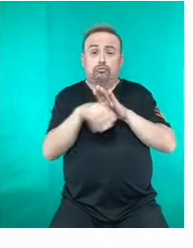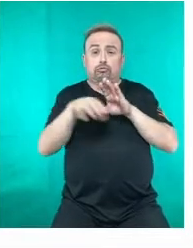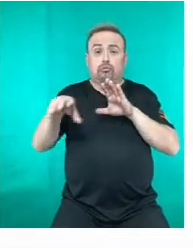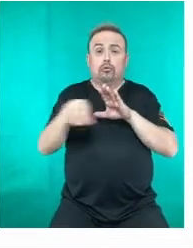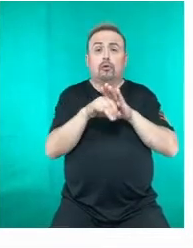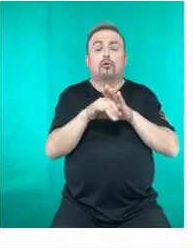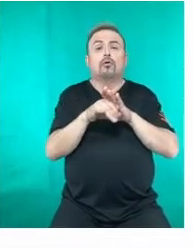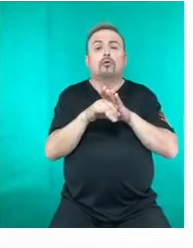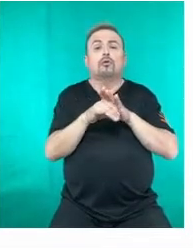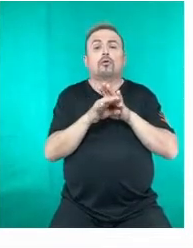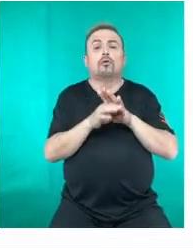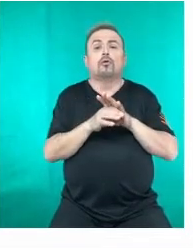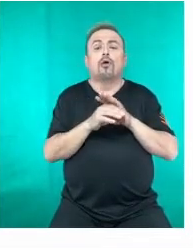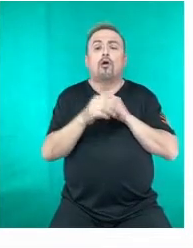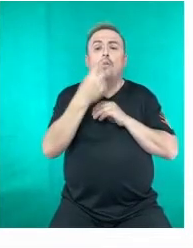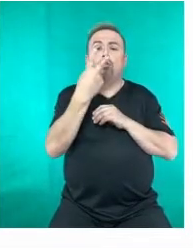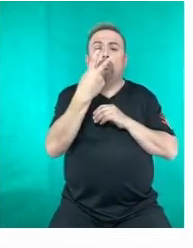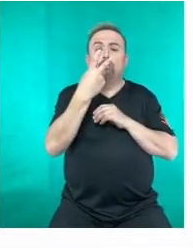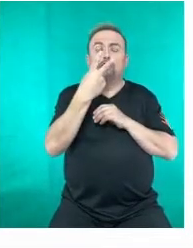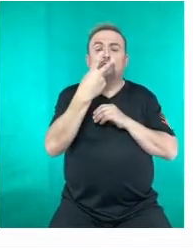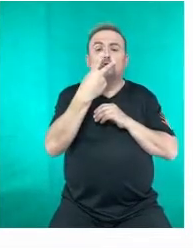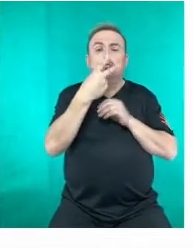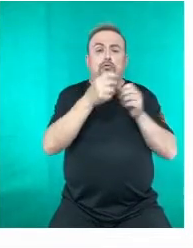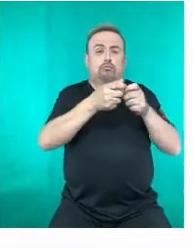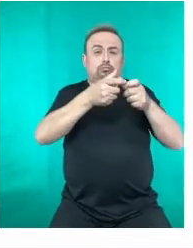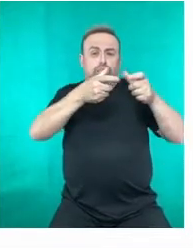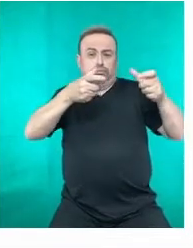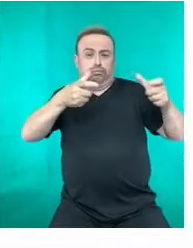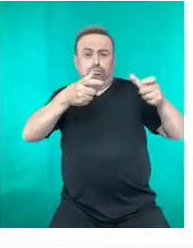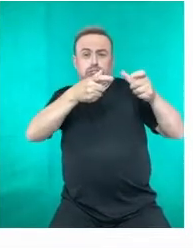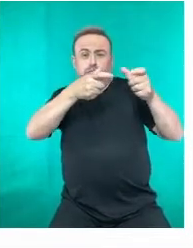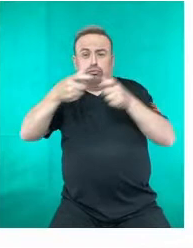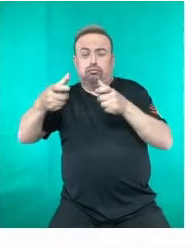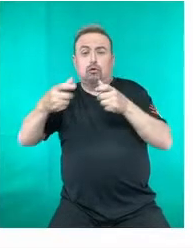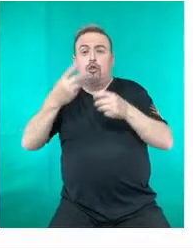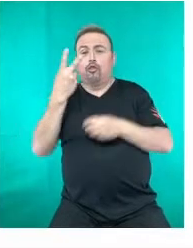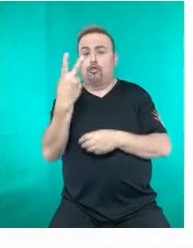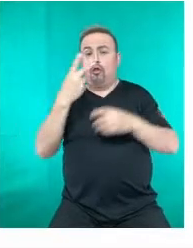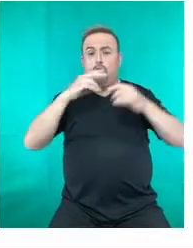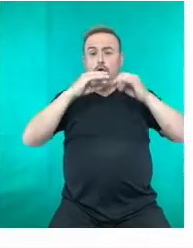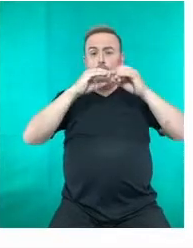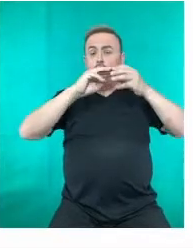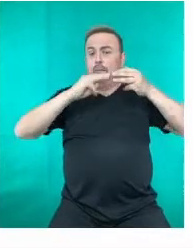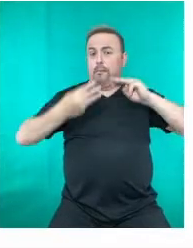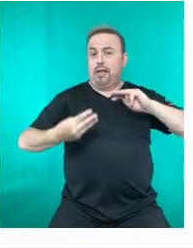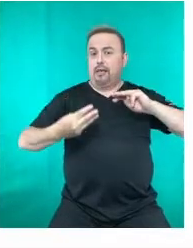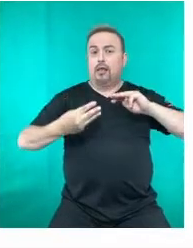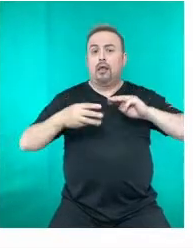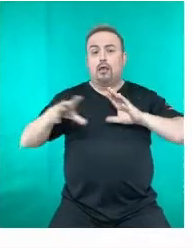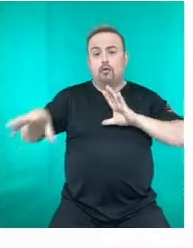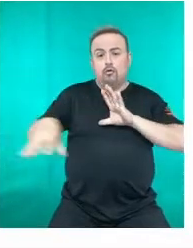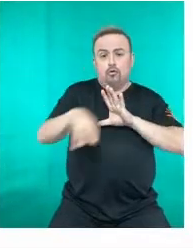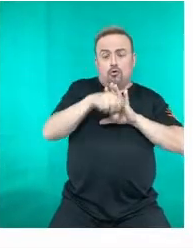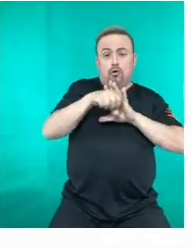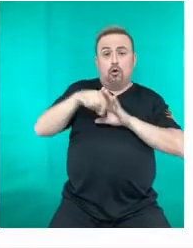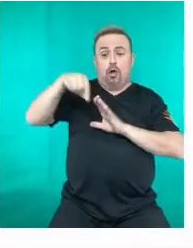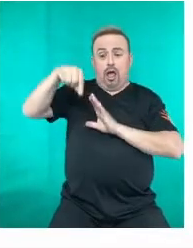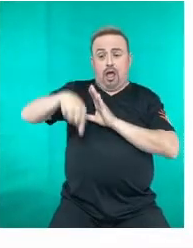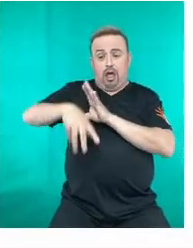complejizarlo mucho, en dos grandes métodos. O lo capturo en el fondo del mar, sobre el lecho marino,